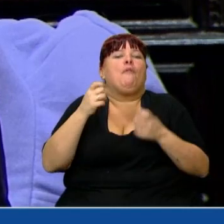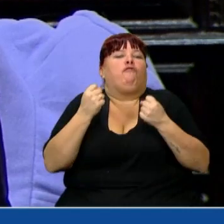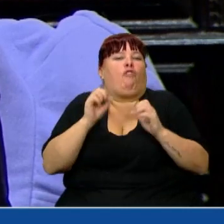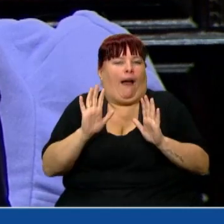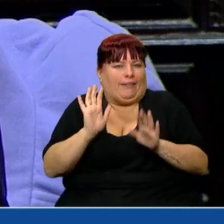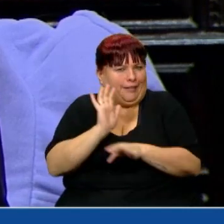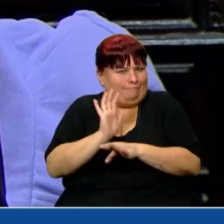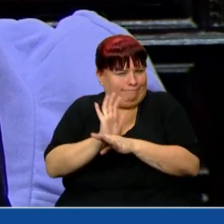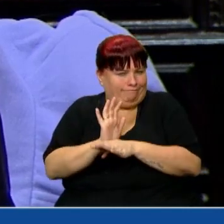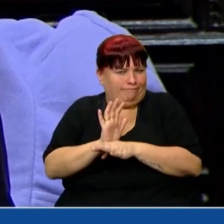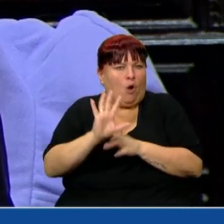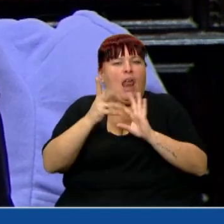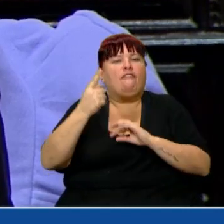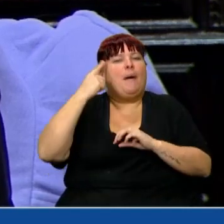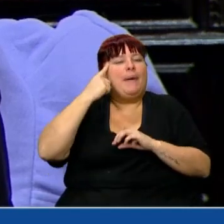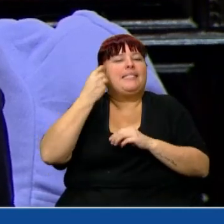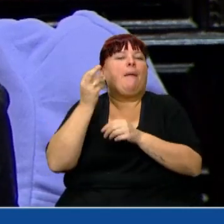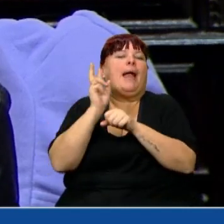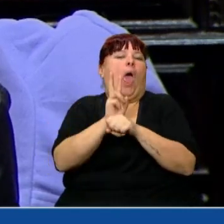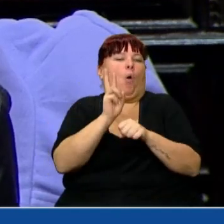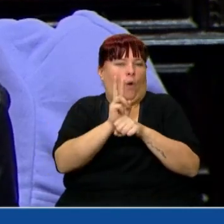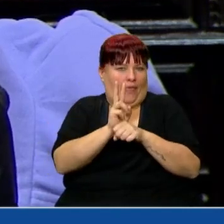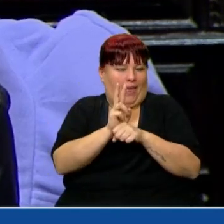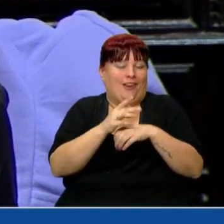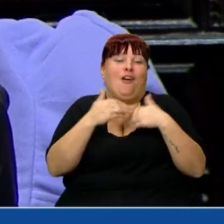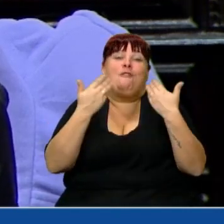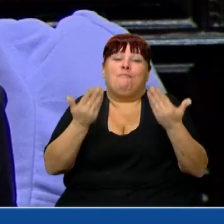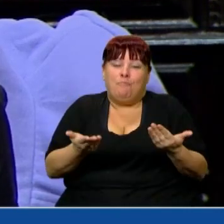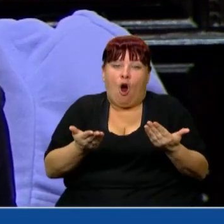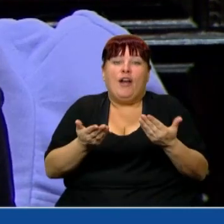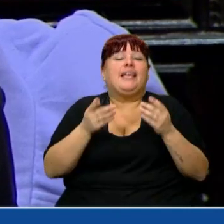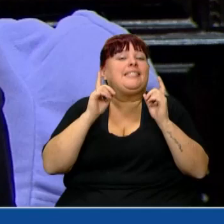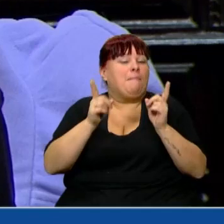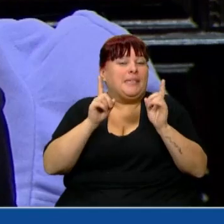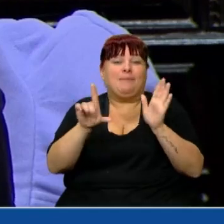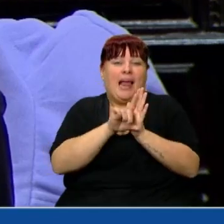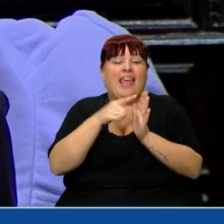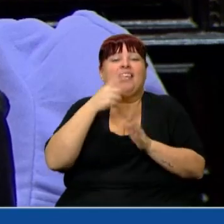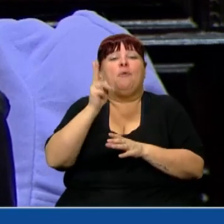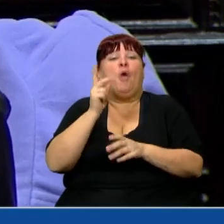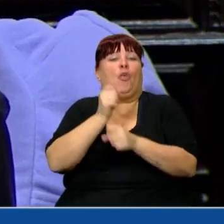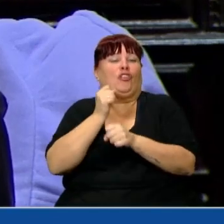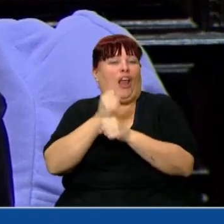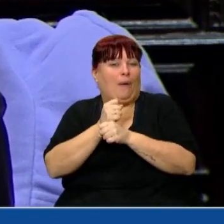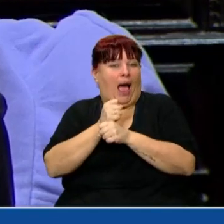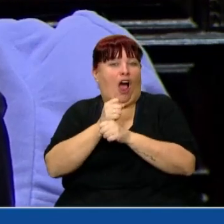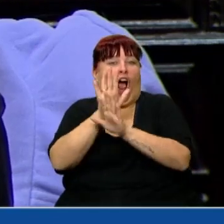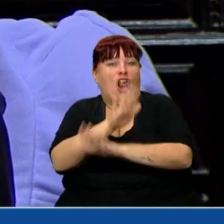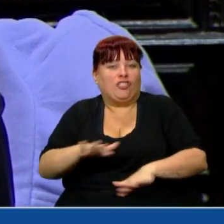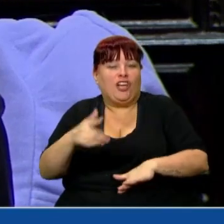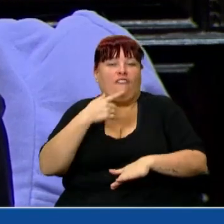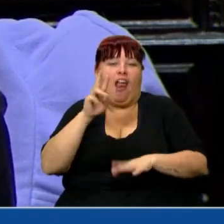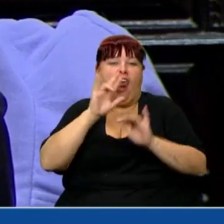Esto es, con un criterio de protección. Por eso también estábamos en la misma ley que se prohibía el trabajo a niños,